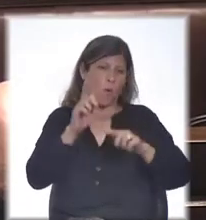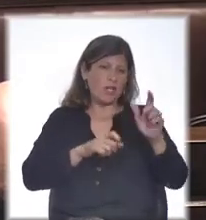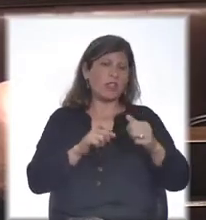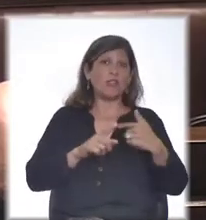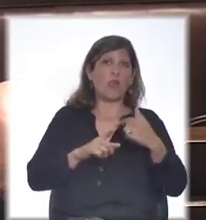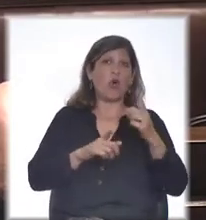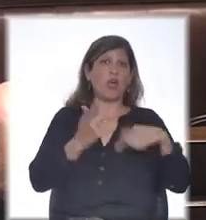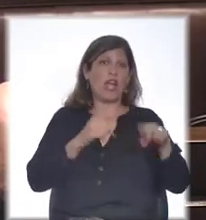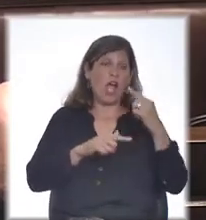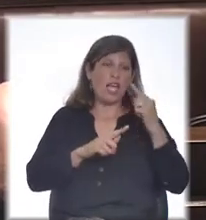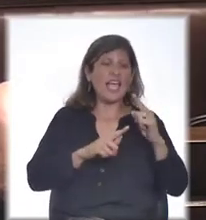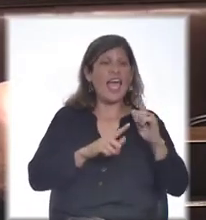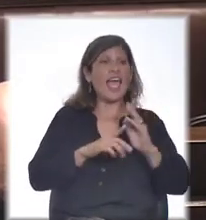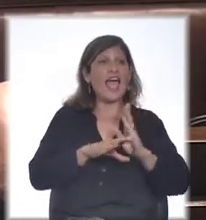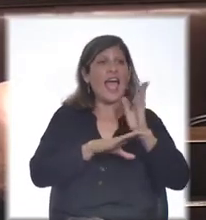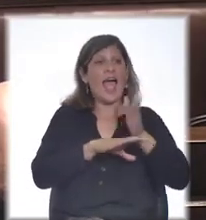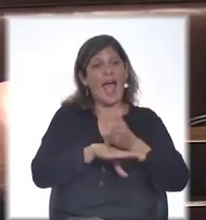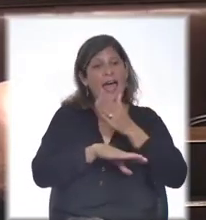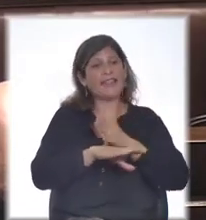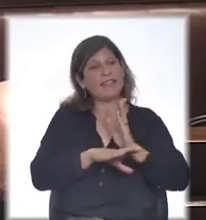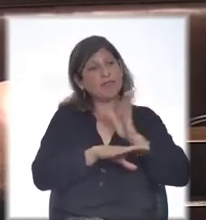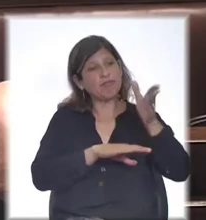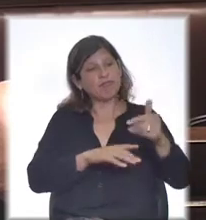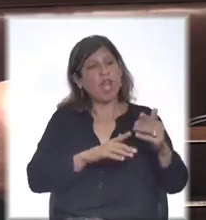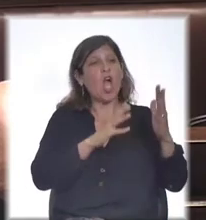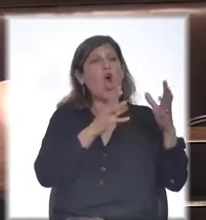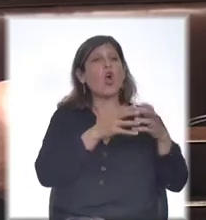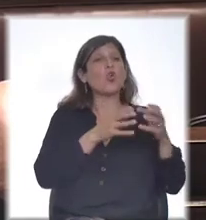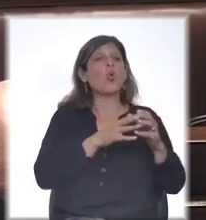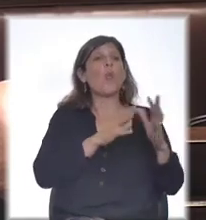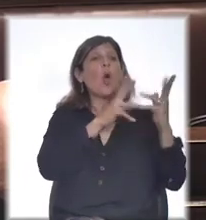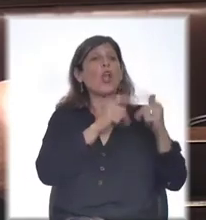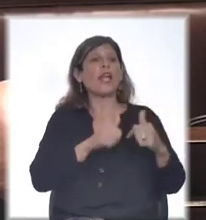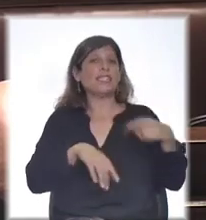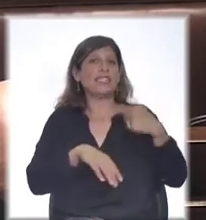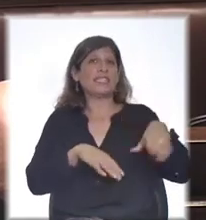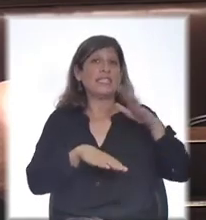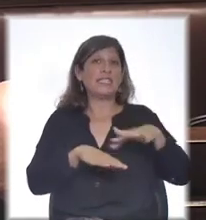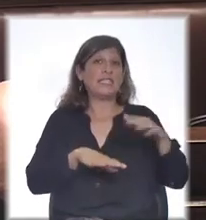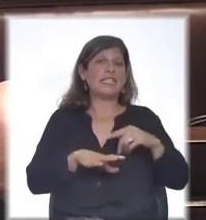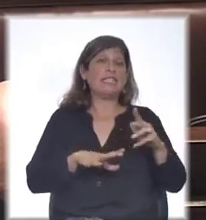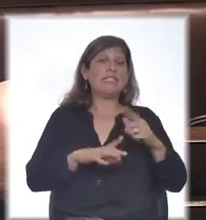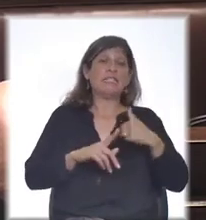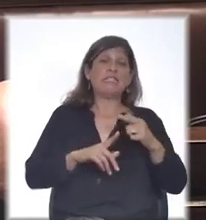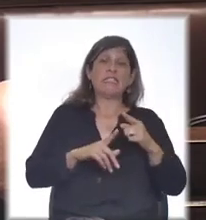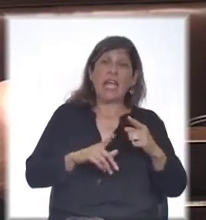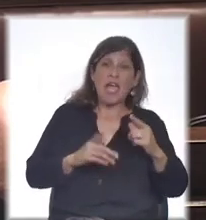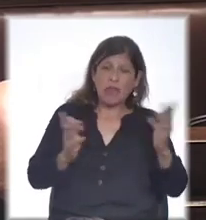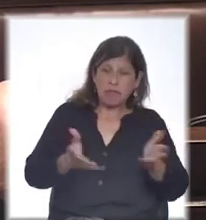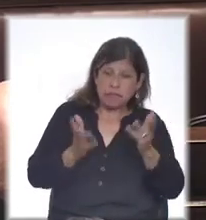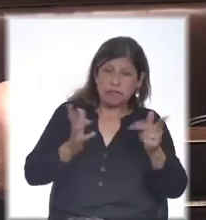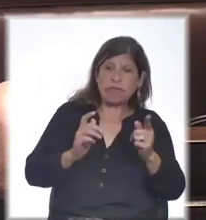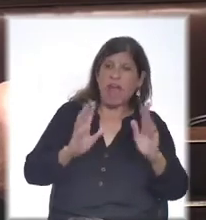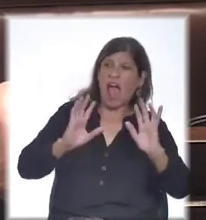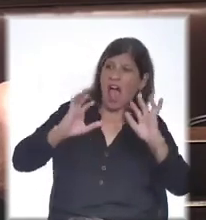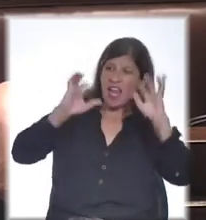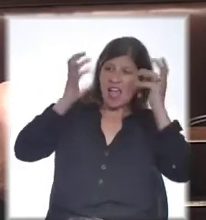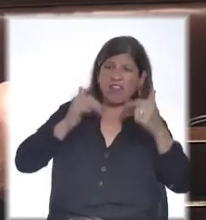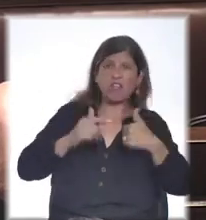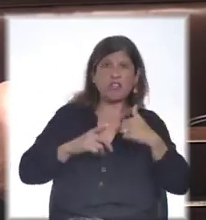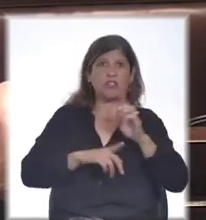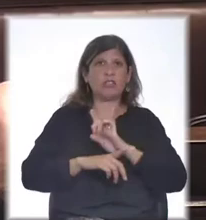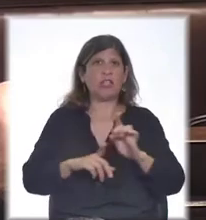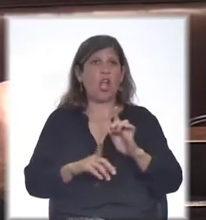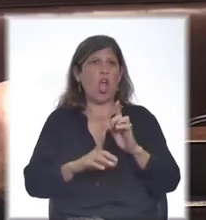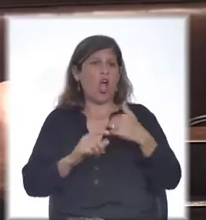grupos o organizaciones sociales o políticas que por medio de la violencia o de la propaganda incitadora a la violencia hayan tendido a menoscabar o